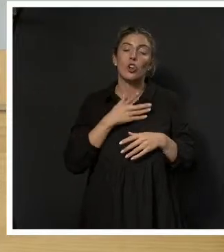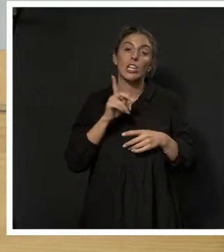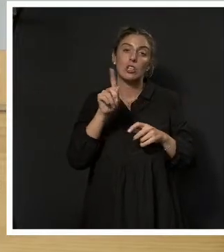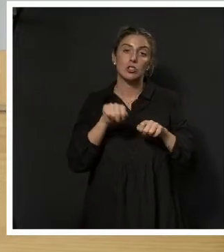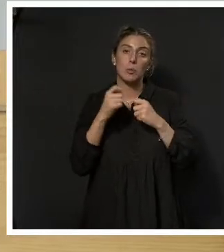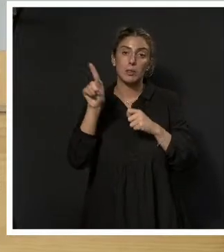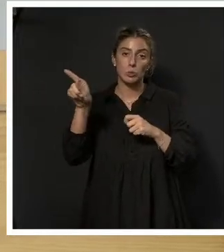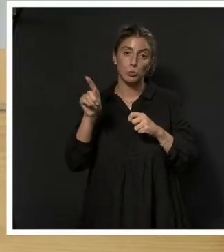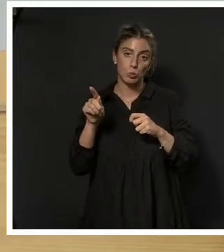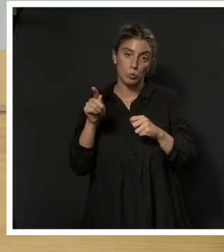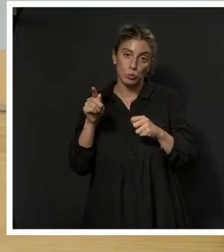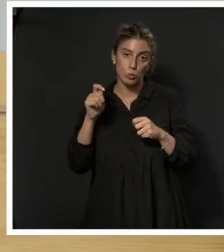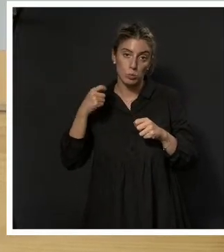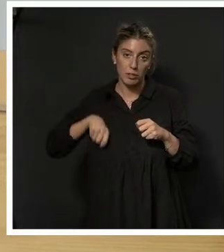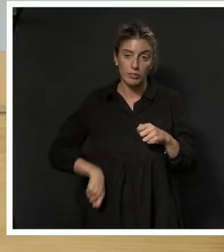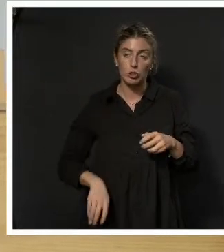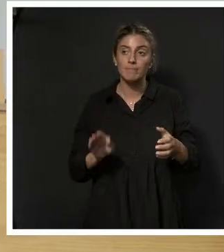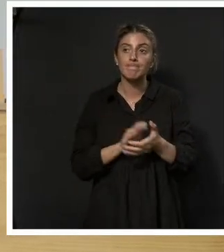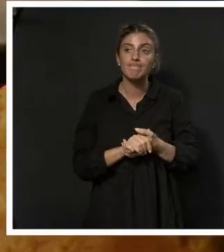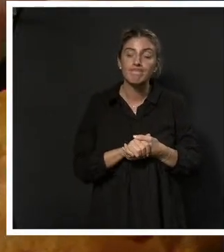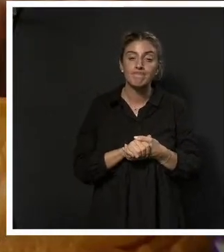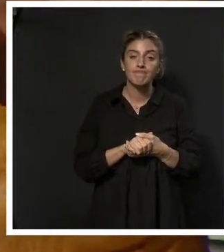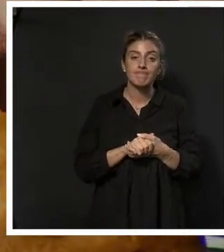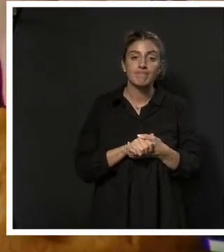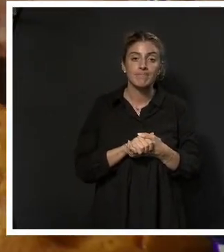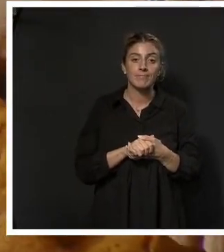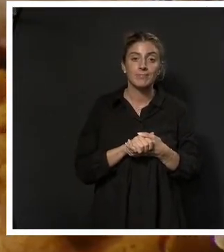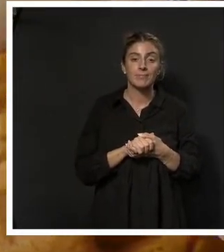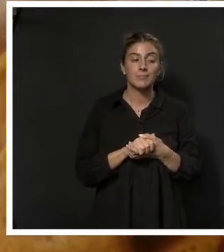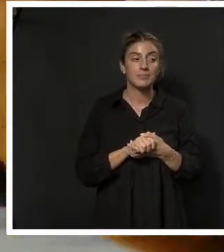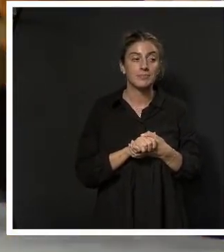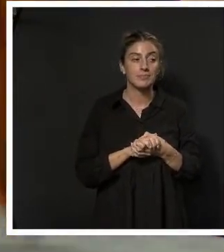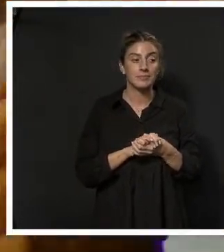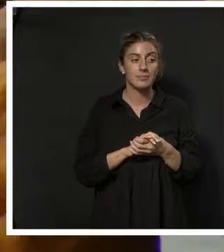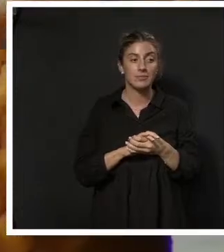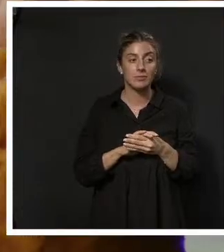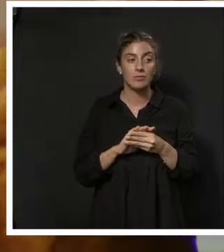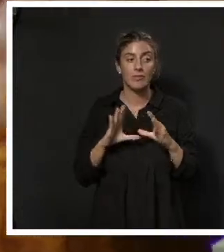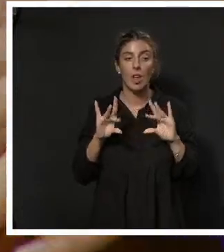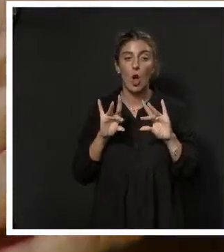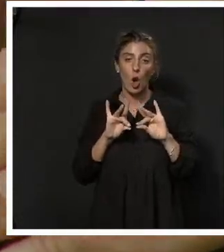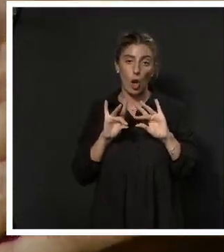si no podemos hacer un bárbaro